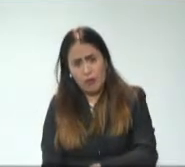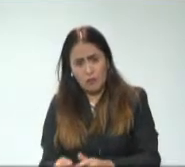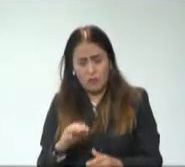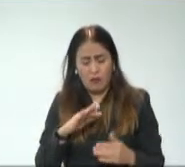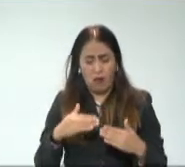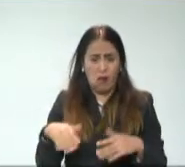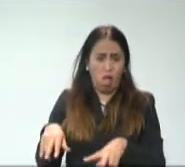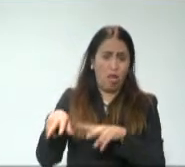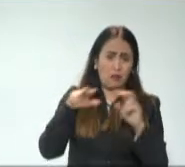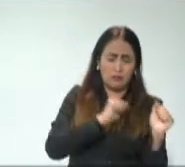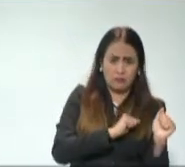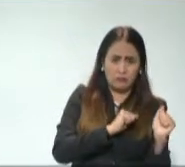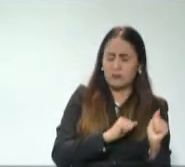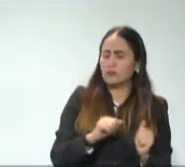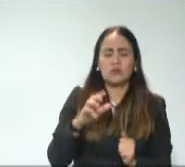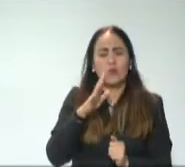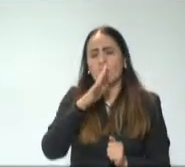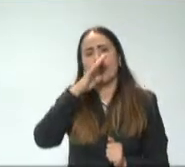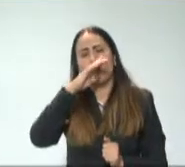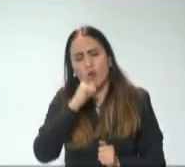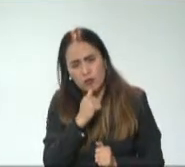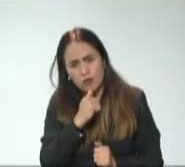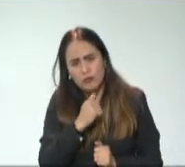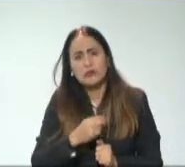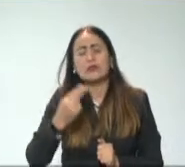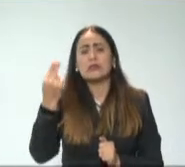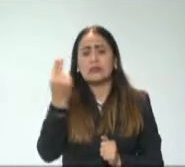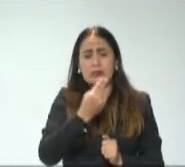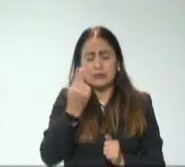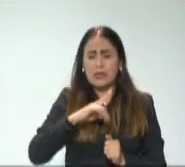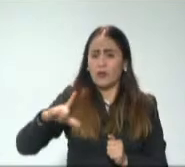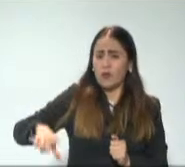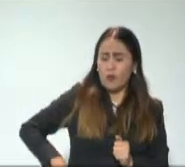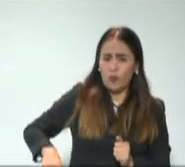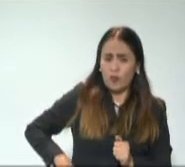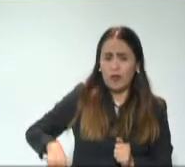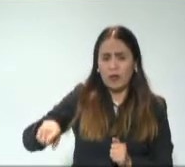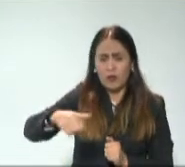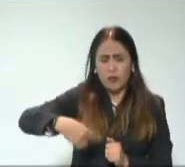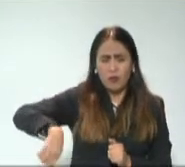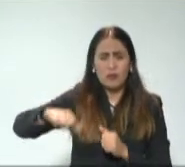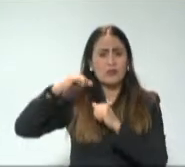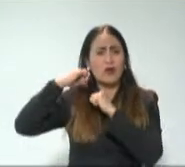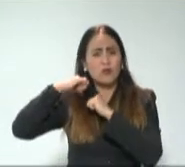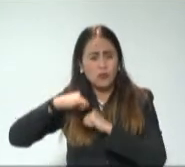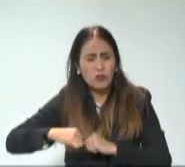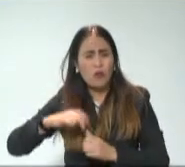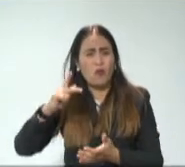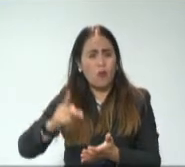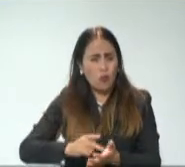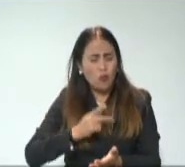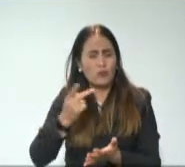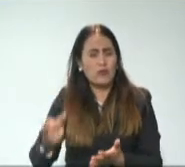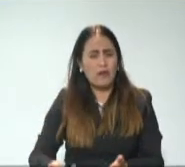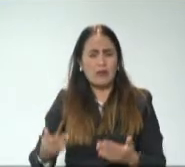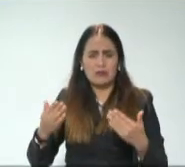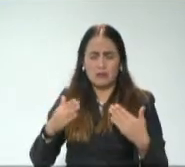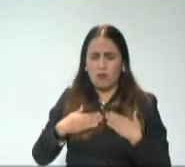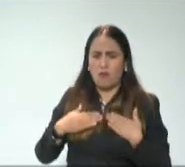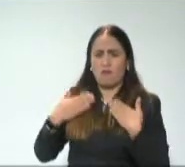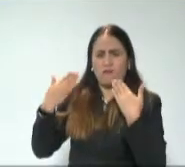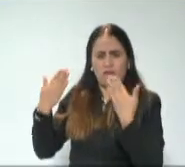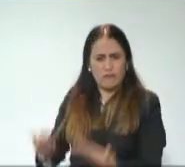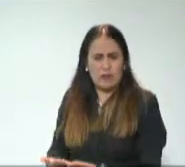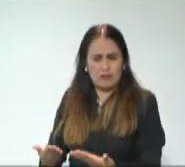podemos tenemos que cuidar que las autoridades gubernamentales recobren la confianza para que la